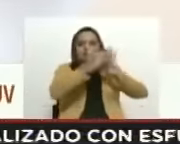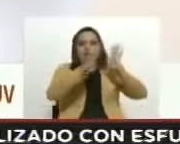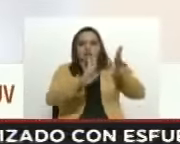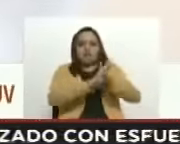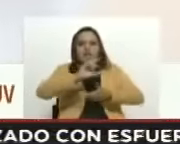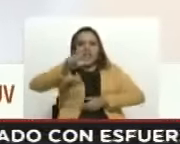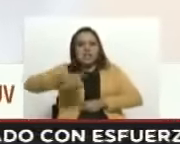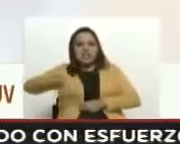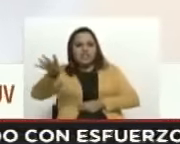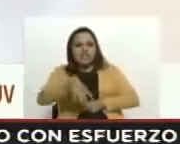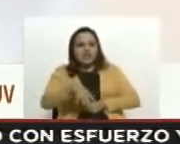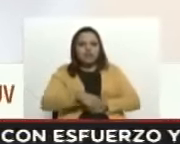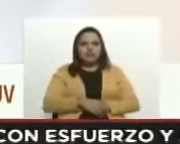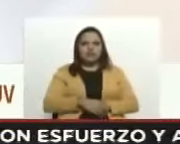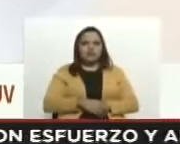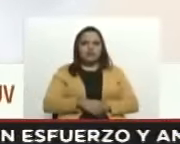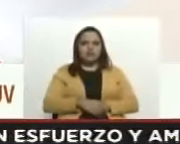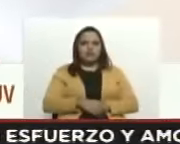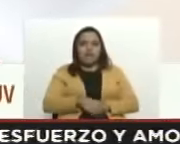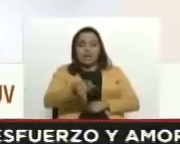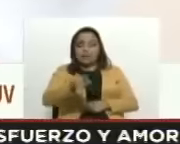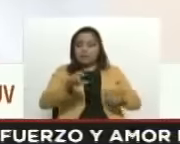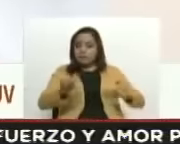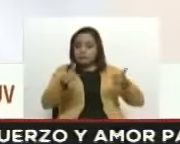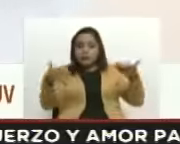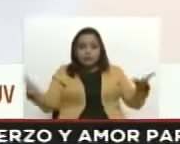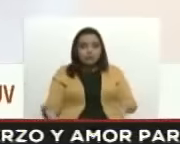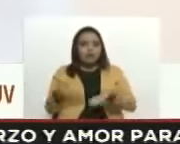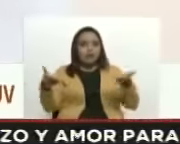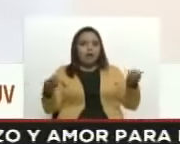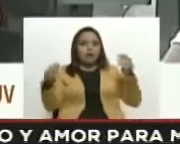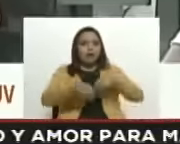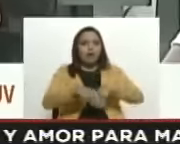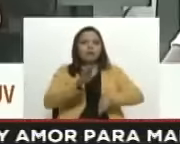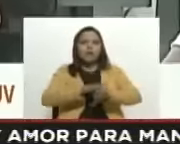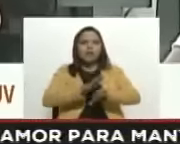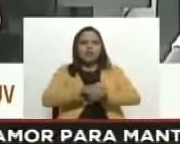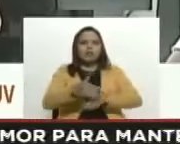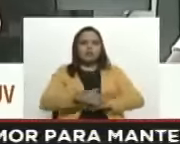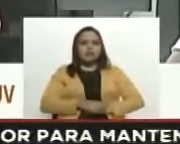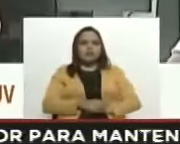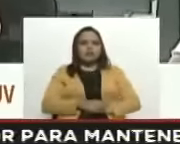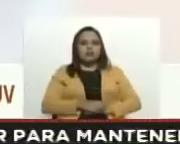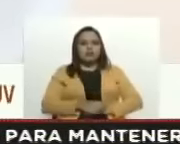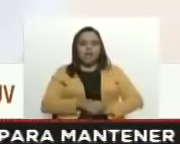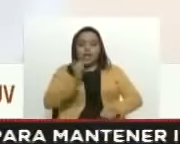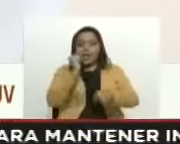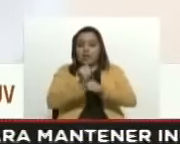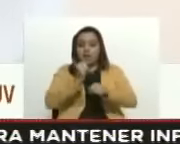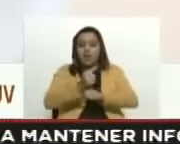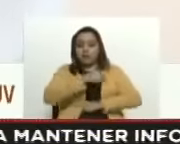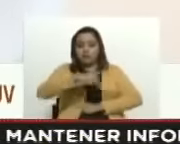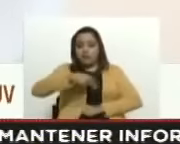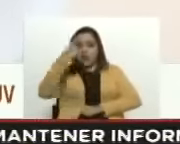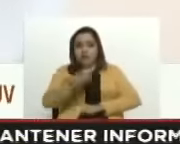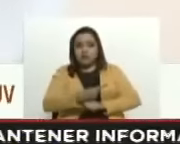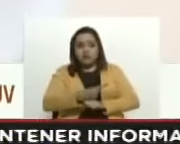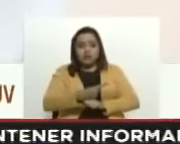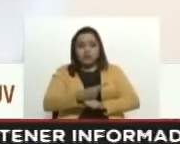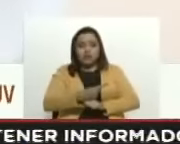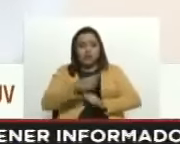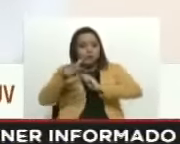candela ahorita, dijeran, ¿por qué? Porque la La tarea que tenemos ahorita es el